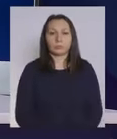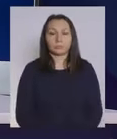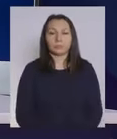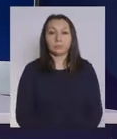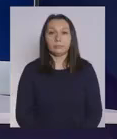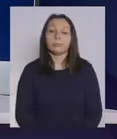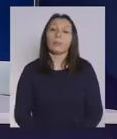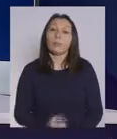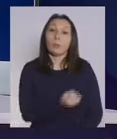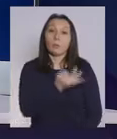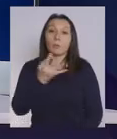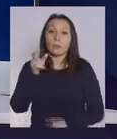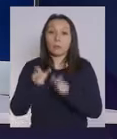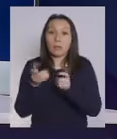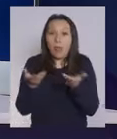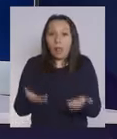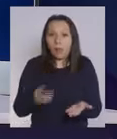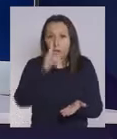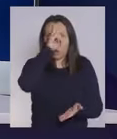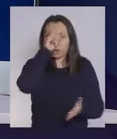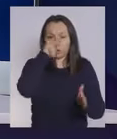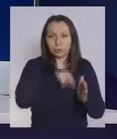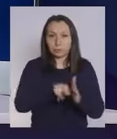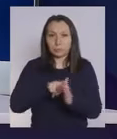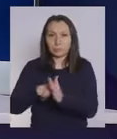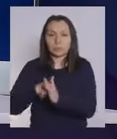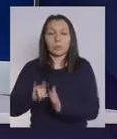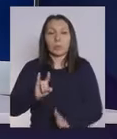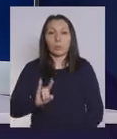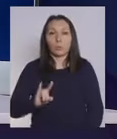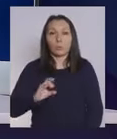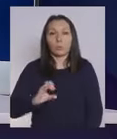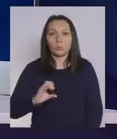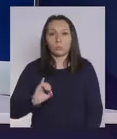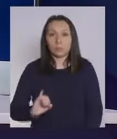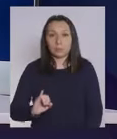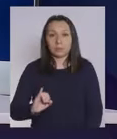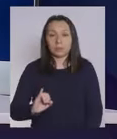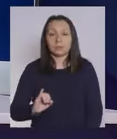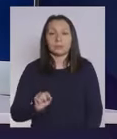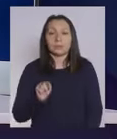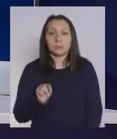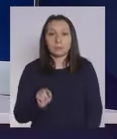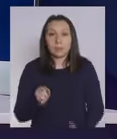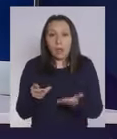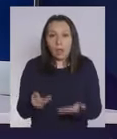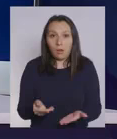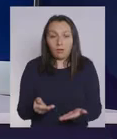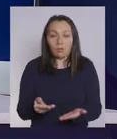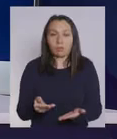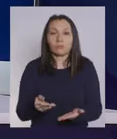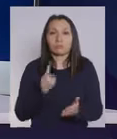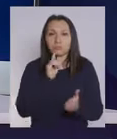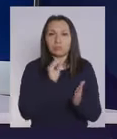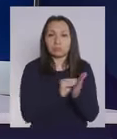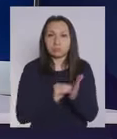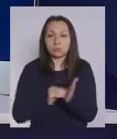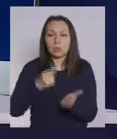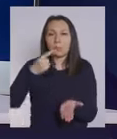En cuanto a la cantidad de personas que se encuentran hospitalizadas en las unidades de cuidados intensivos, al día de hoy tenemos